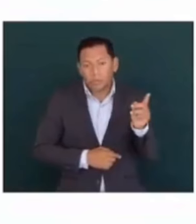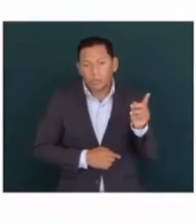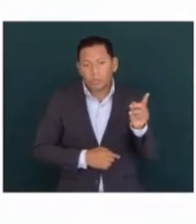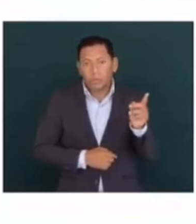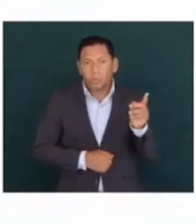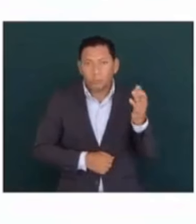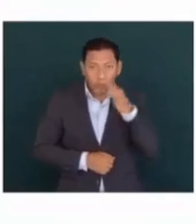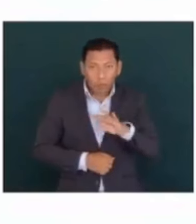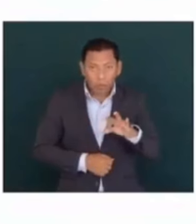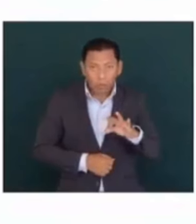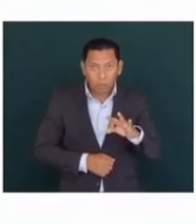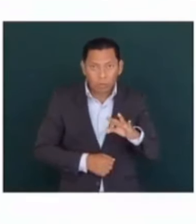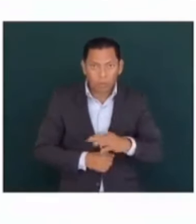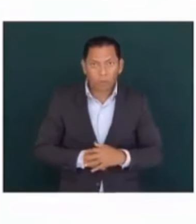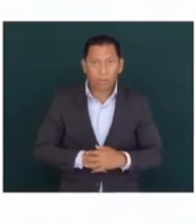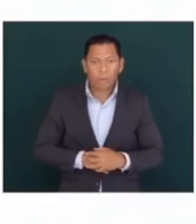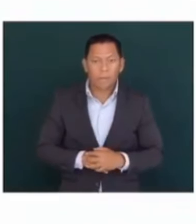comp-